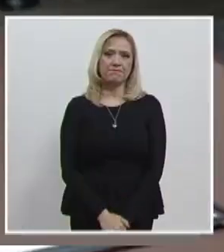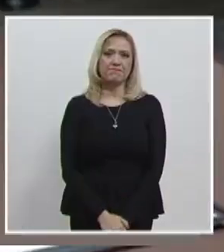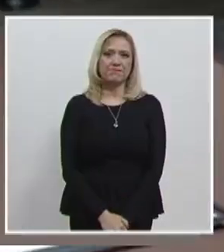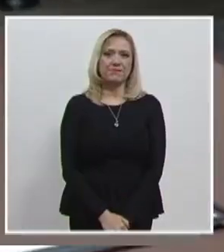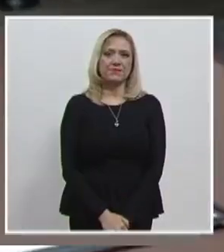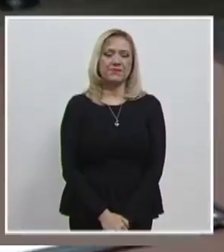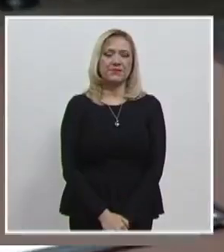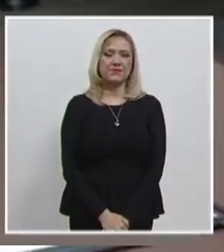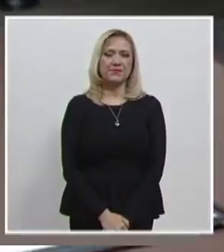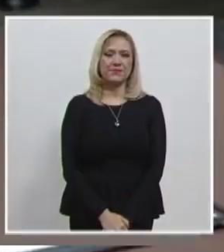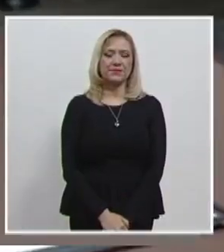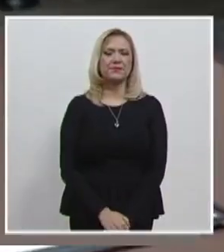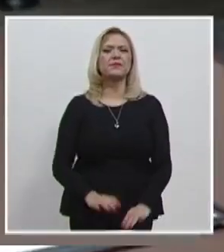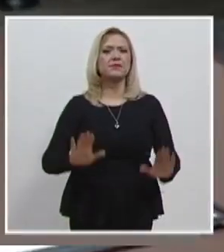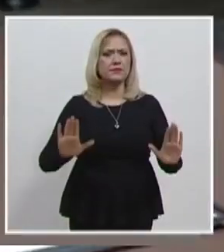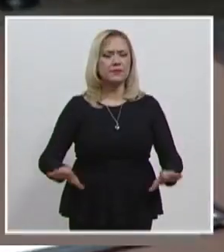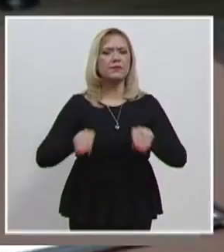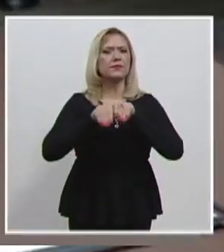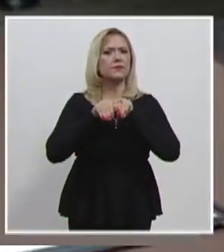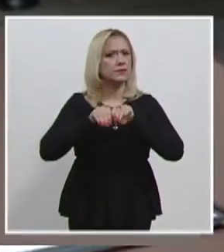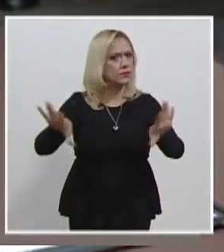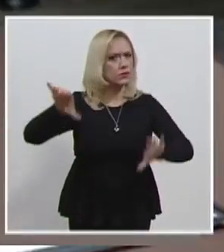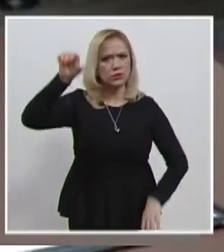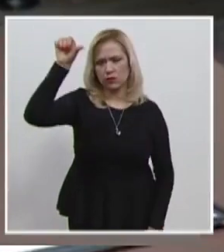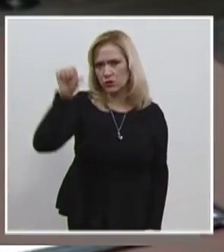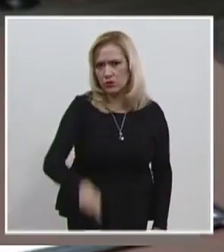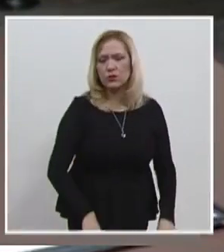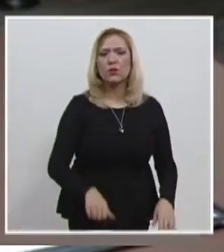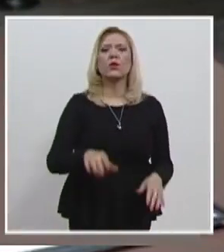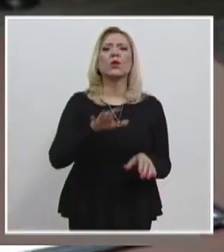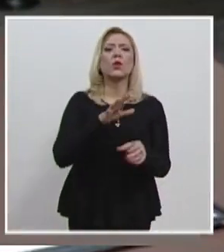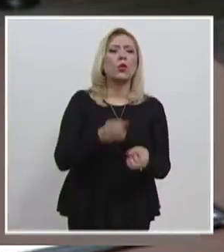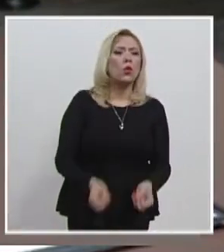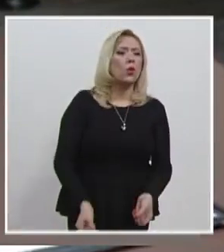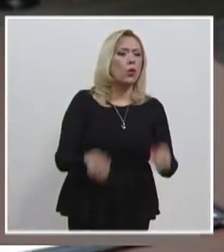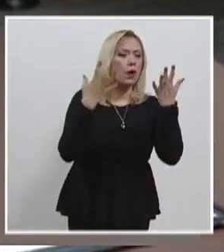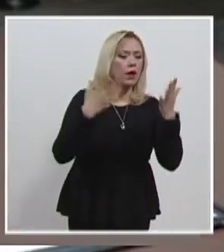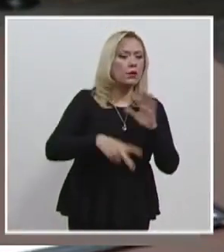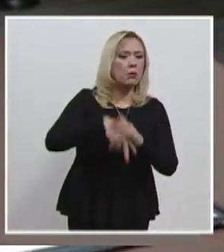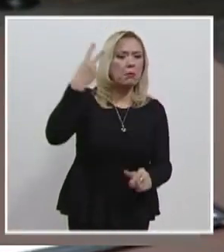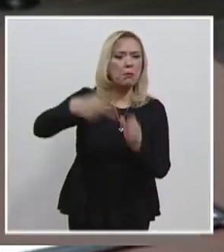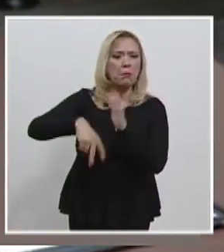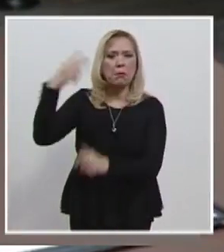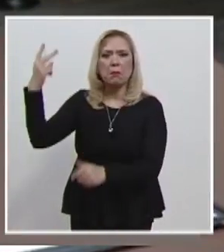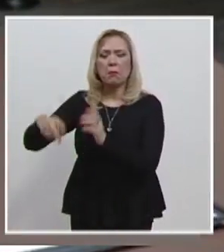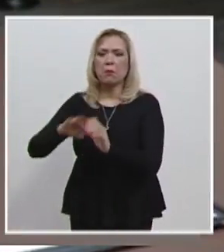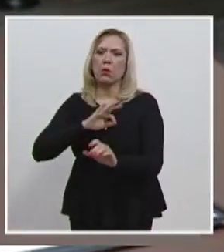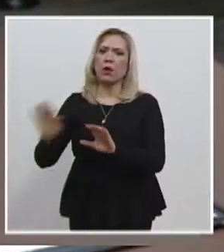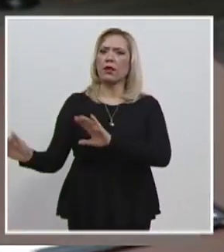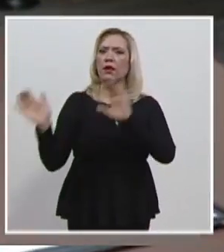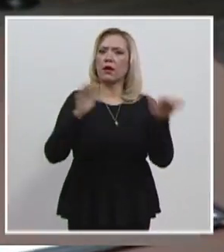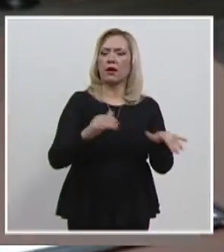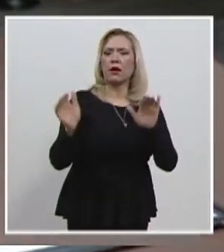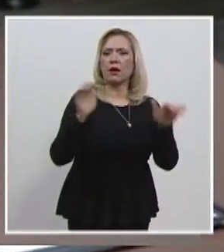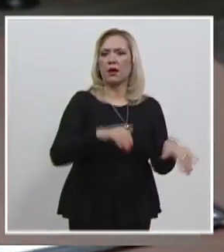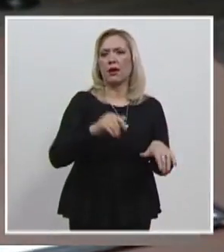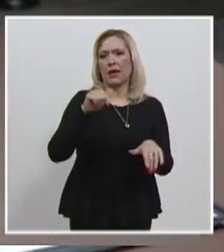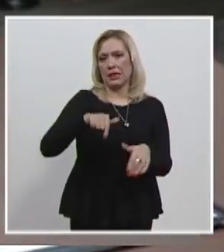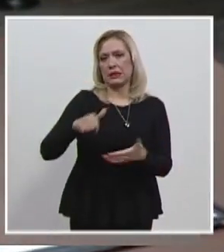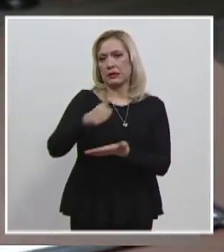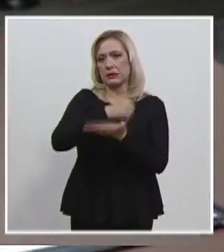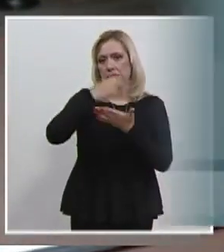distritales además de publicar de inmediato las vacantes que existen actualmente en los consejos distritales electorales del INE en la Ciudad